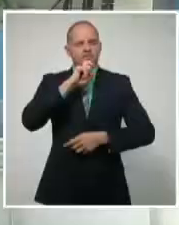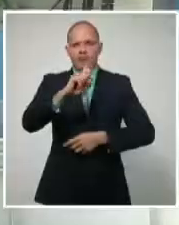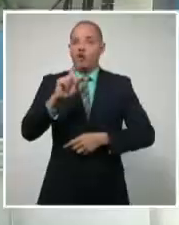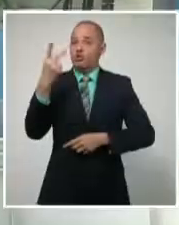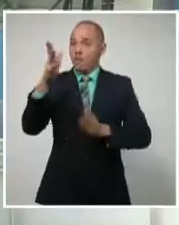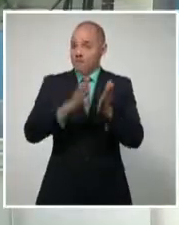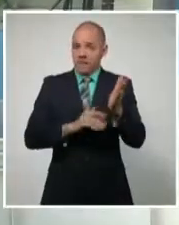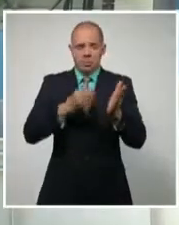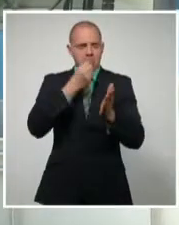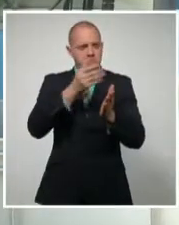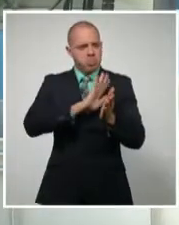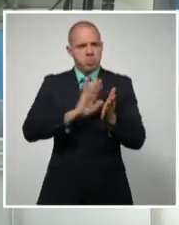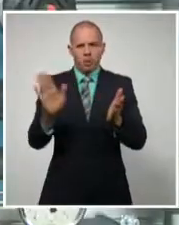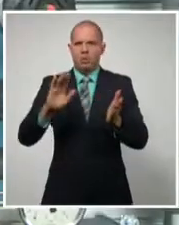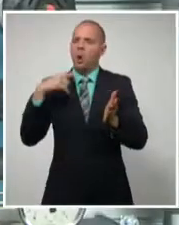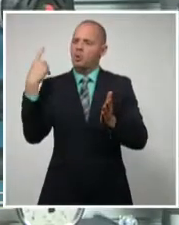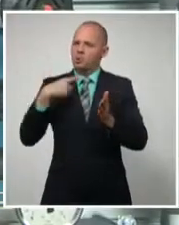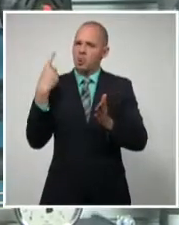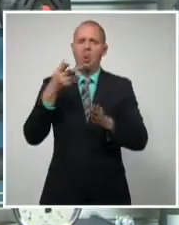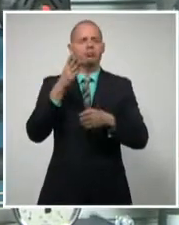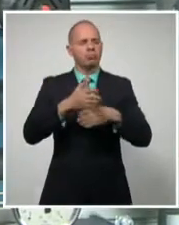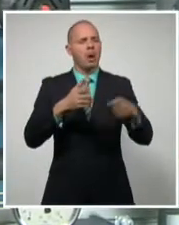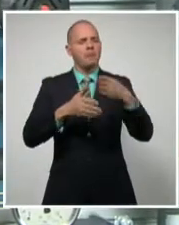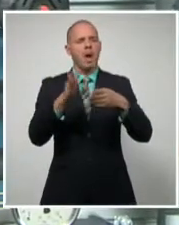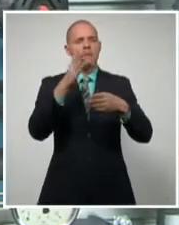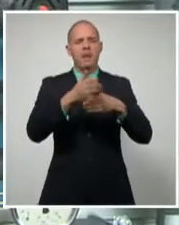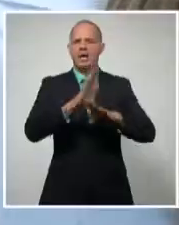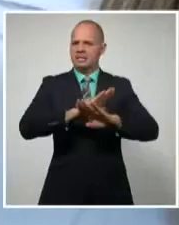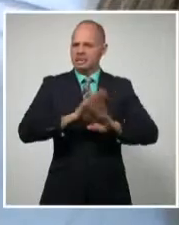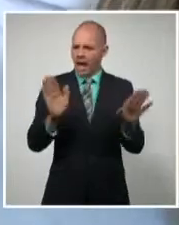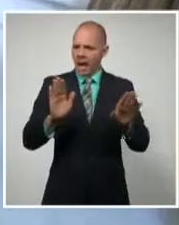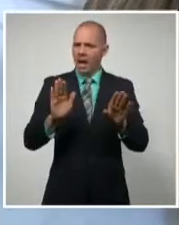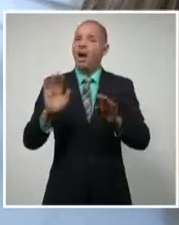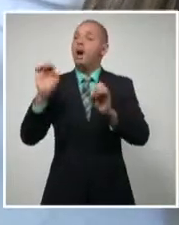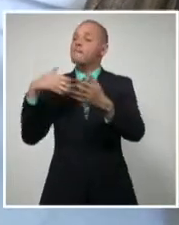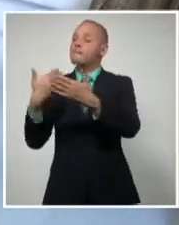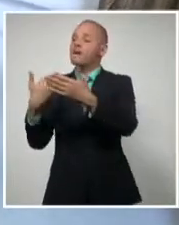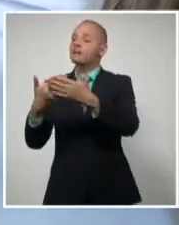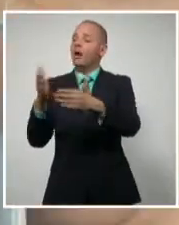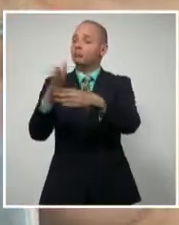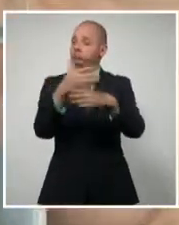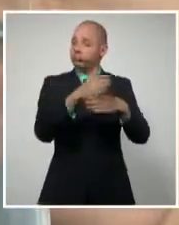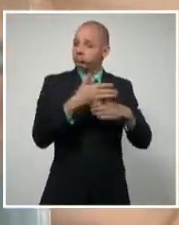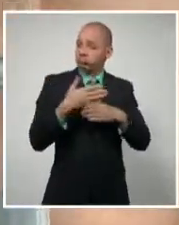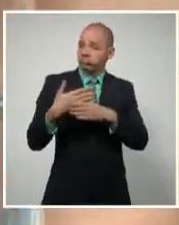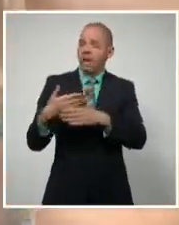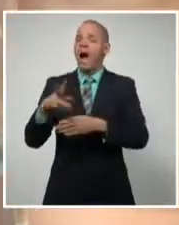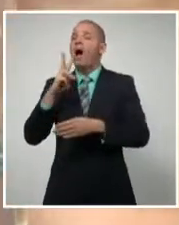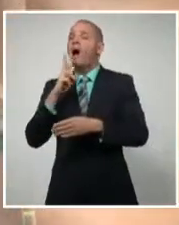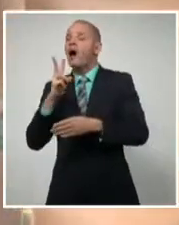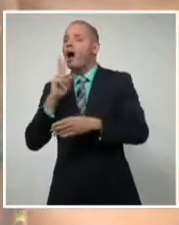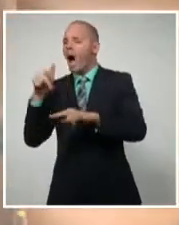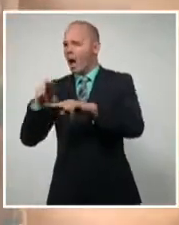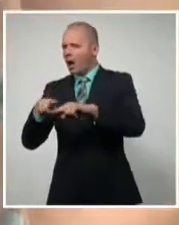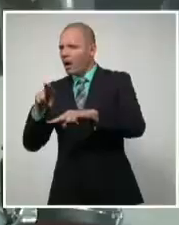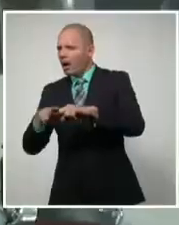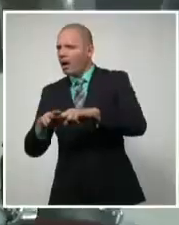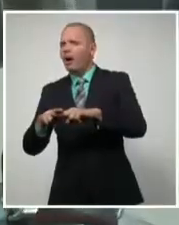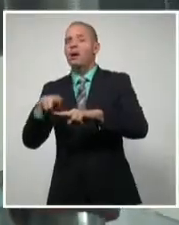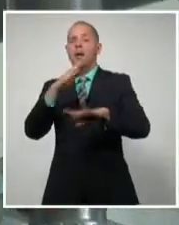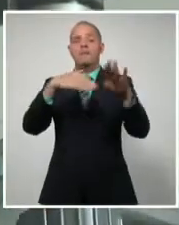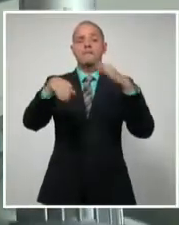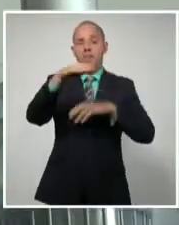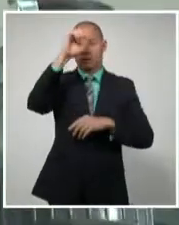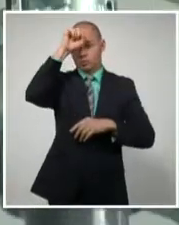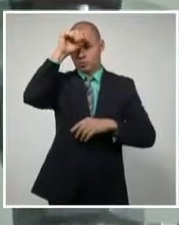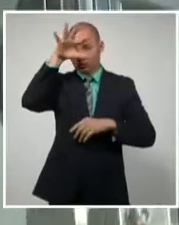el encadenamiento productivo entre entidades estatales, la empresa mixta Aguas de la Habana, el Ministerio de Industrias